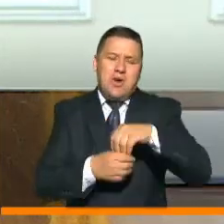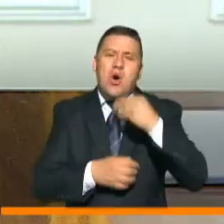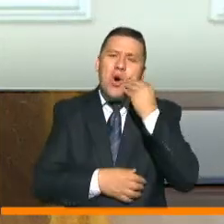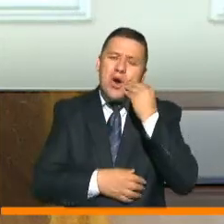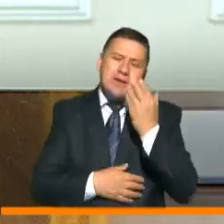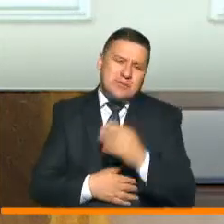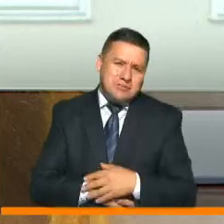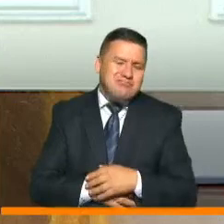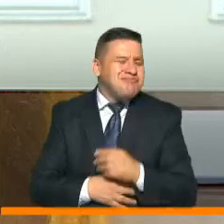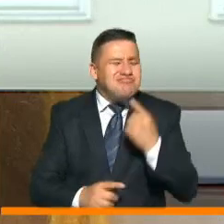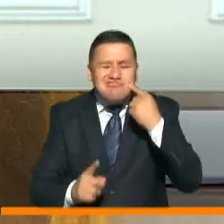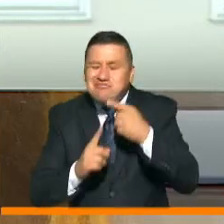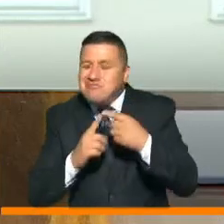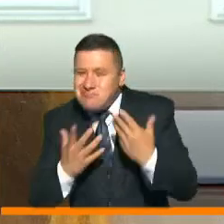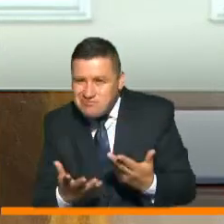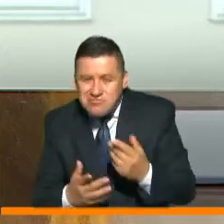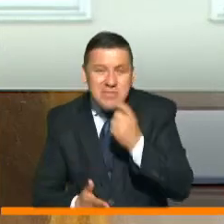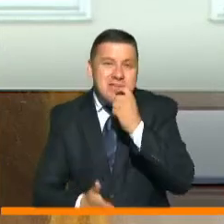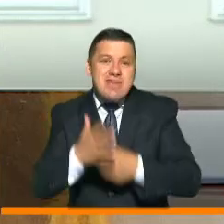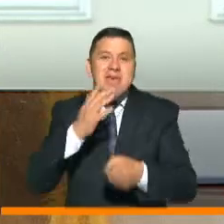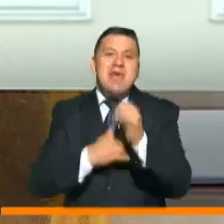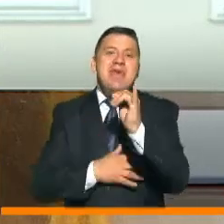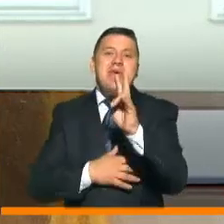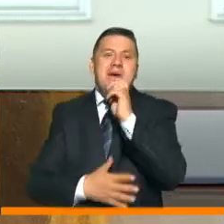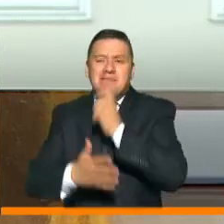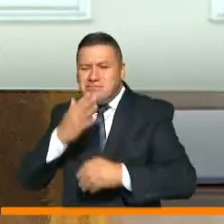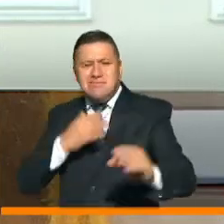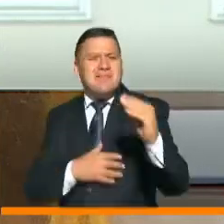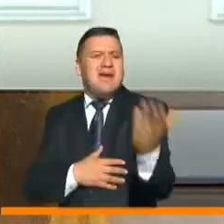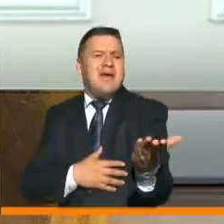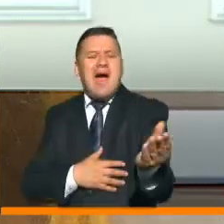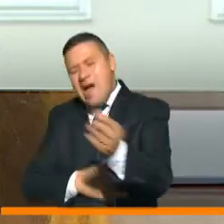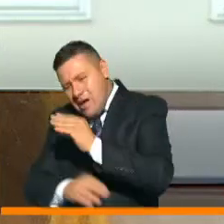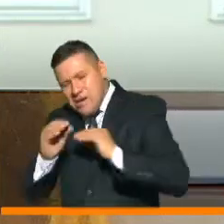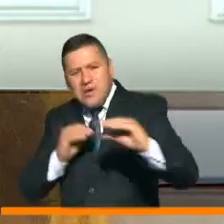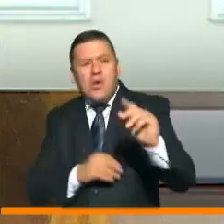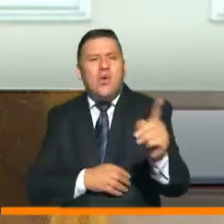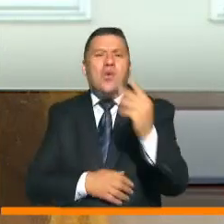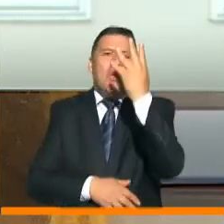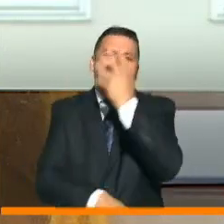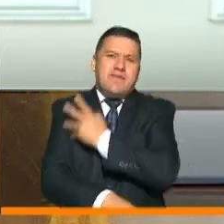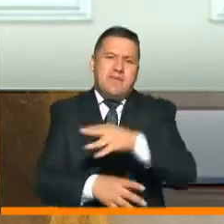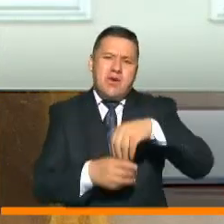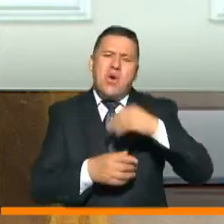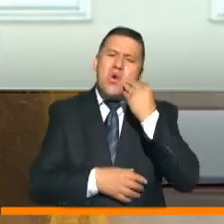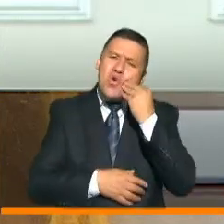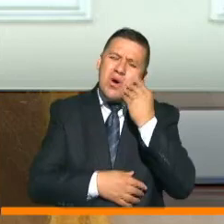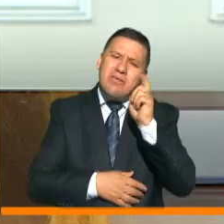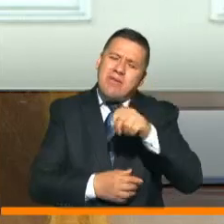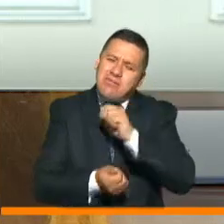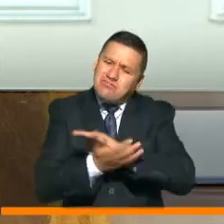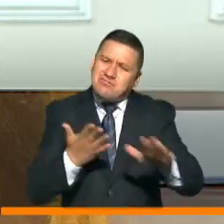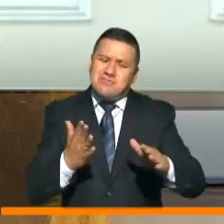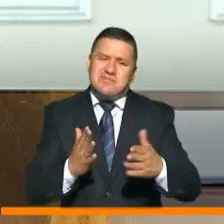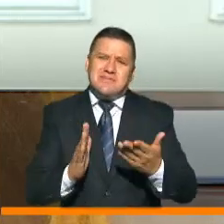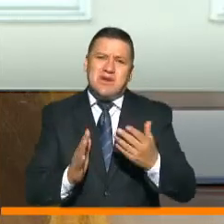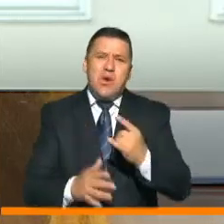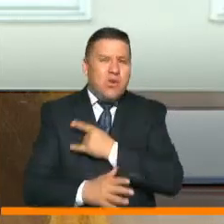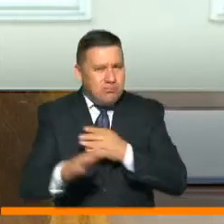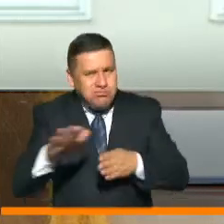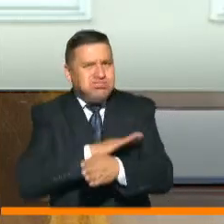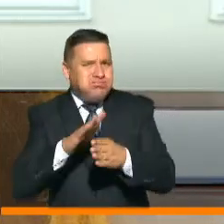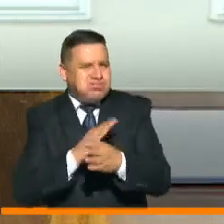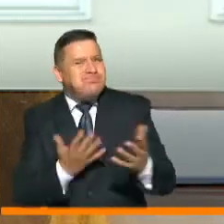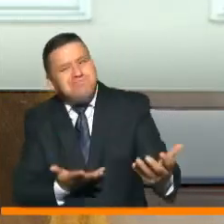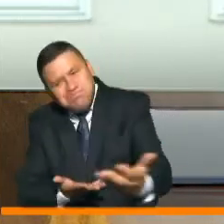hogares. La idea también es la devolución del IVA, llevarlo a 4 millones de hogares, que tengamos la gratuidad universitaria